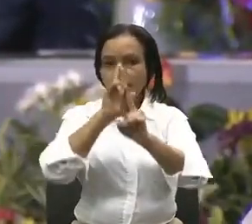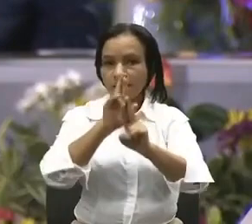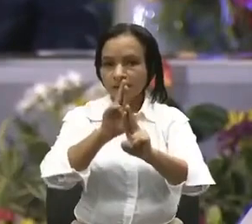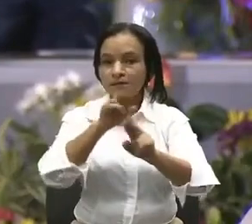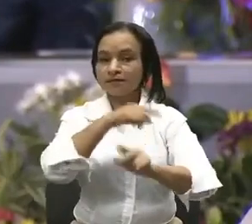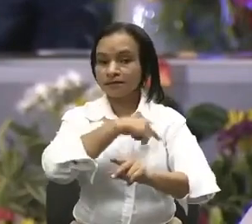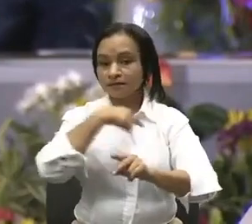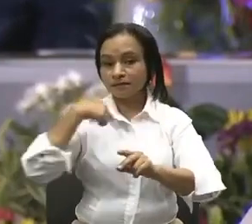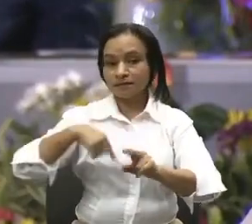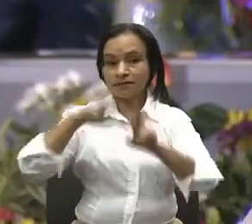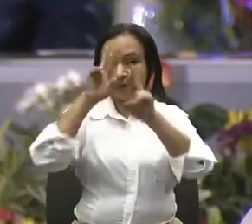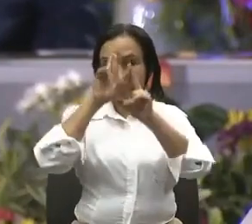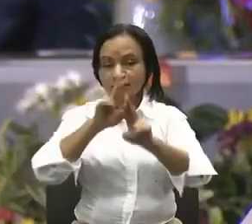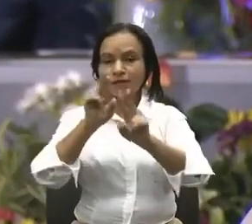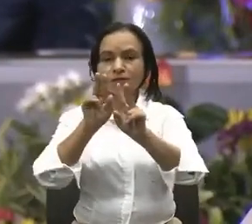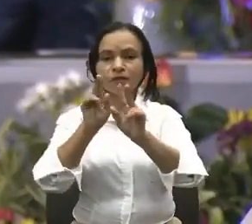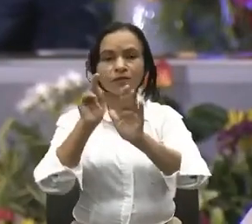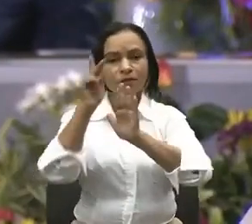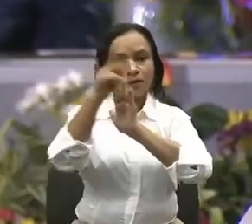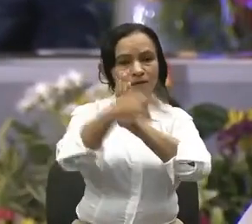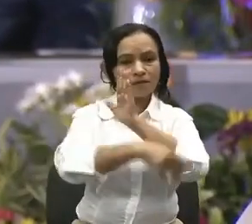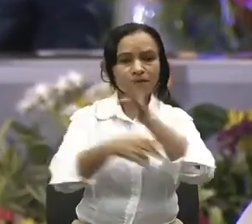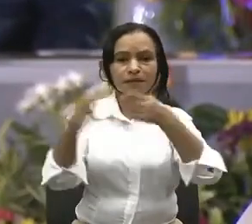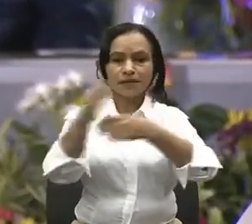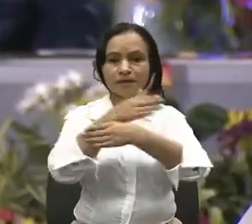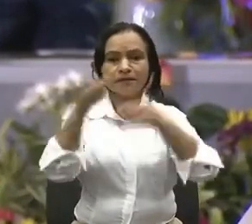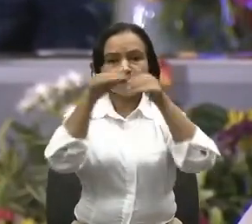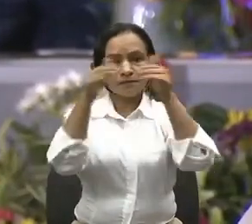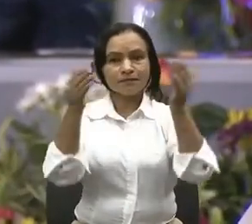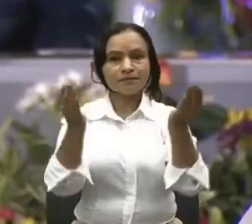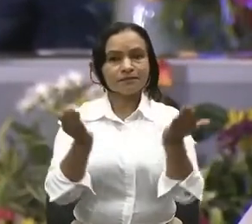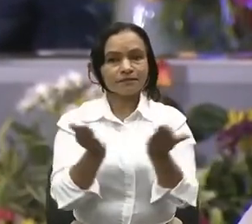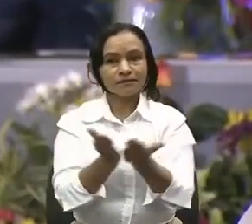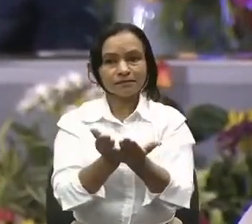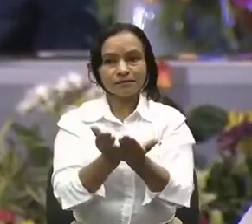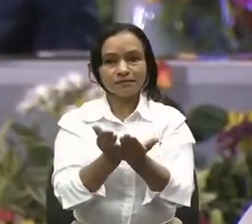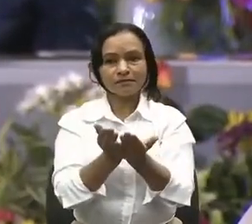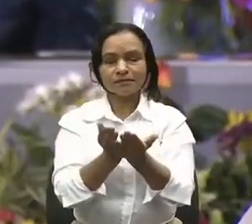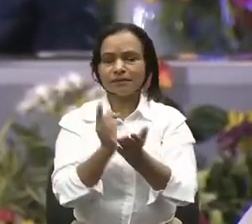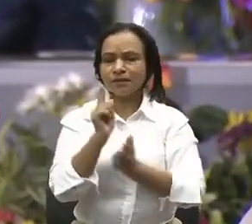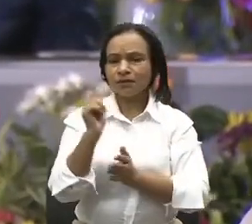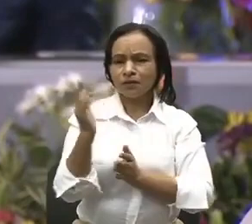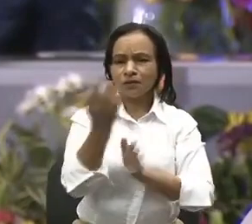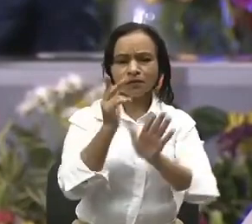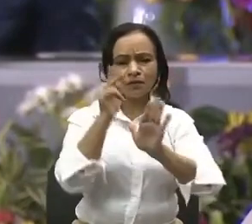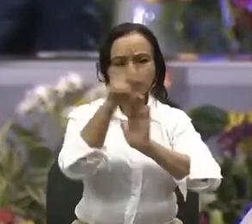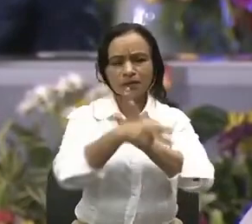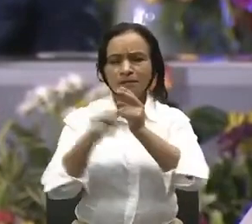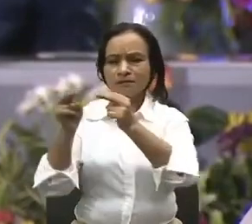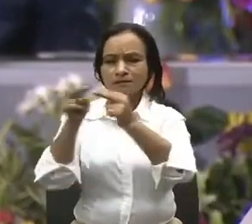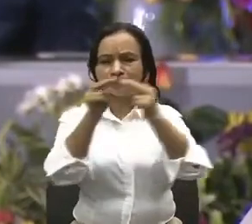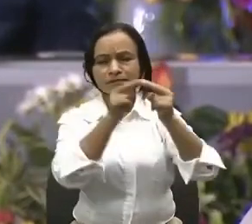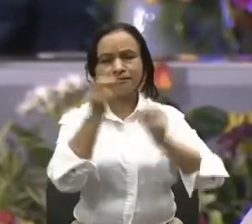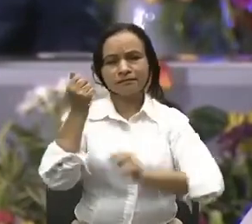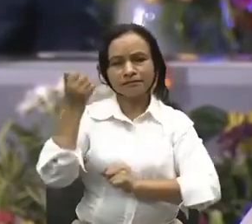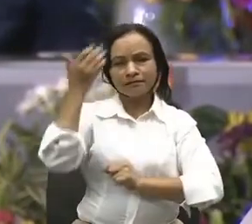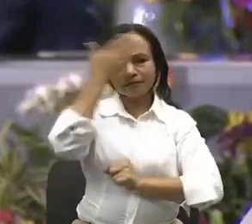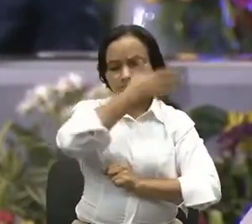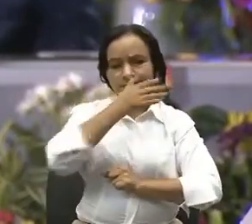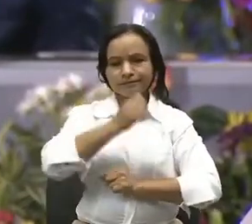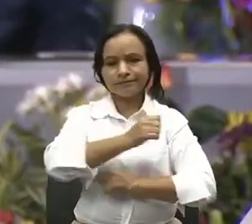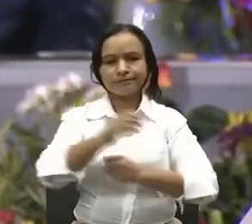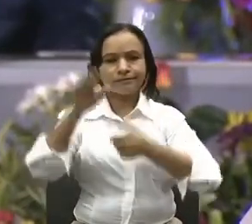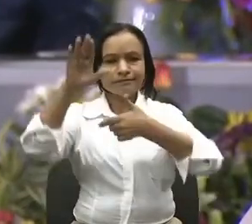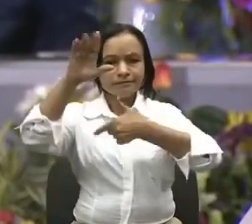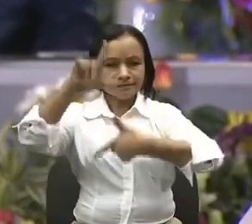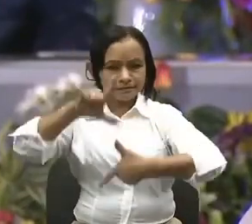China con los pueblos del mundo. Ellos se relacionan con todo el mundo, con los pueblos de África, de Asia, de